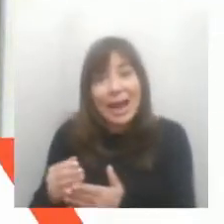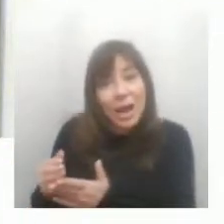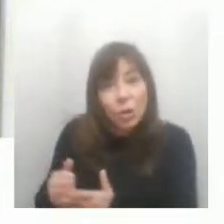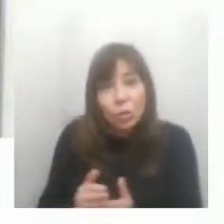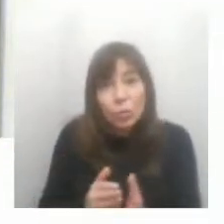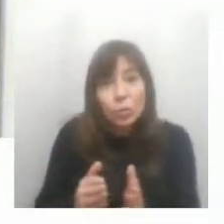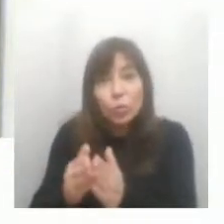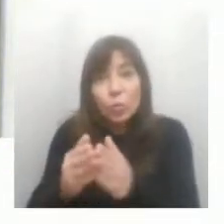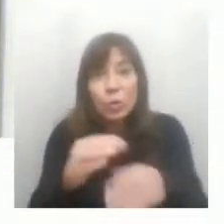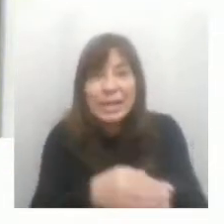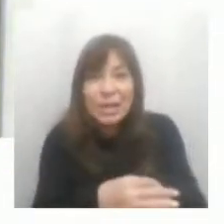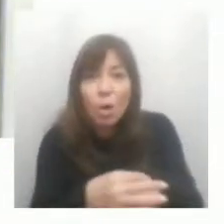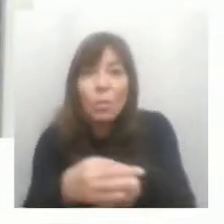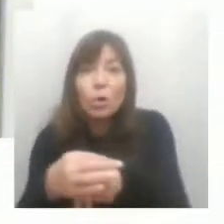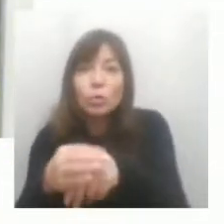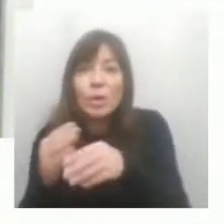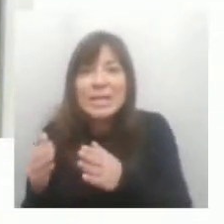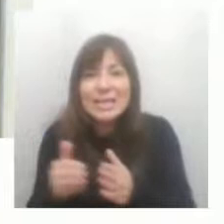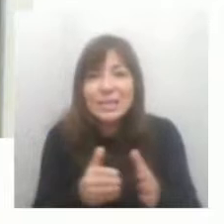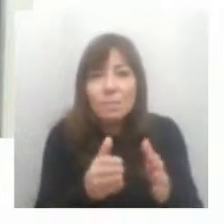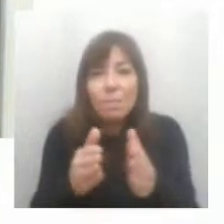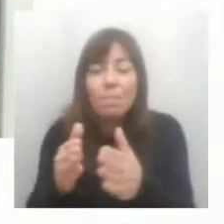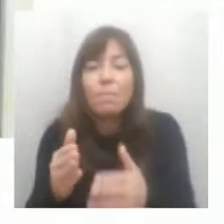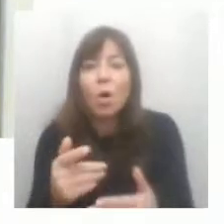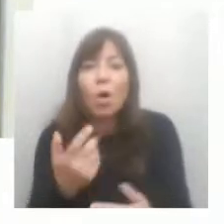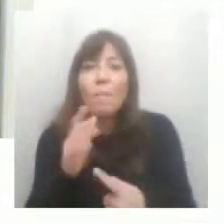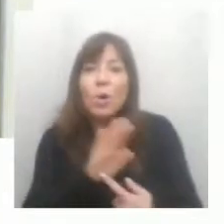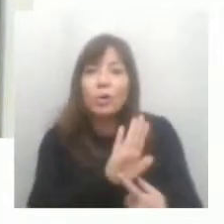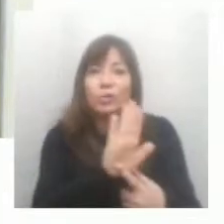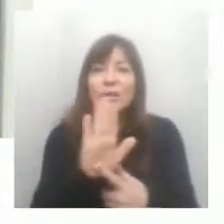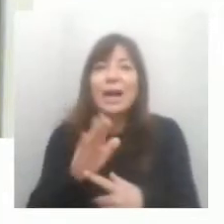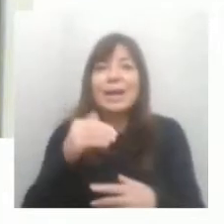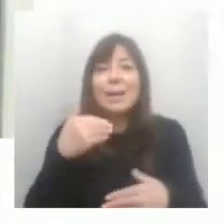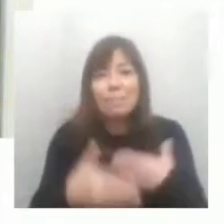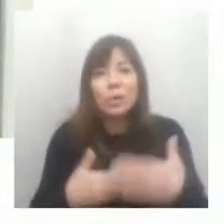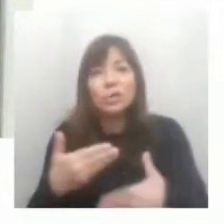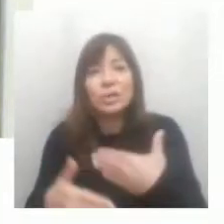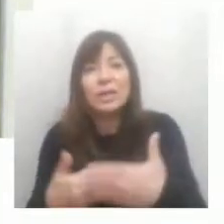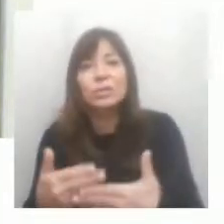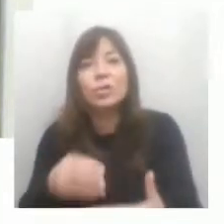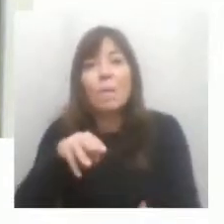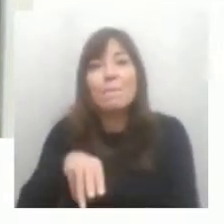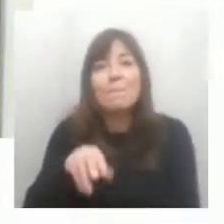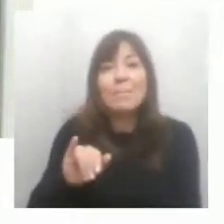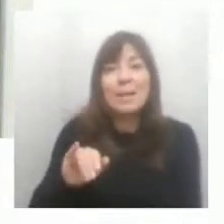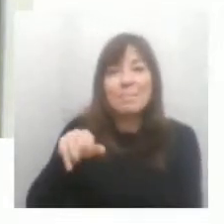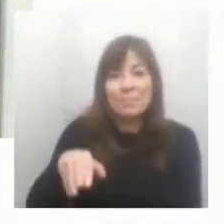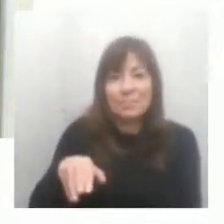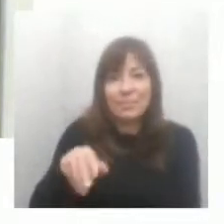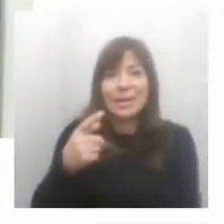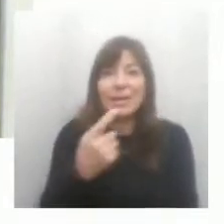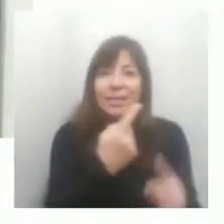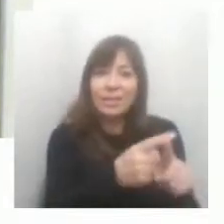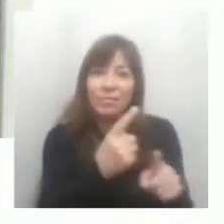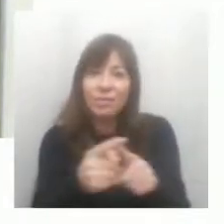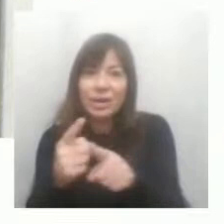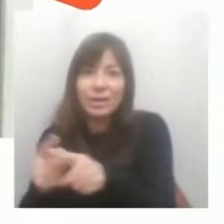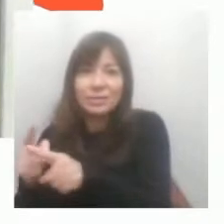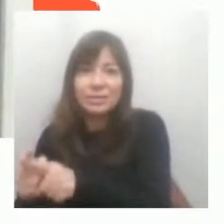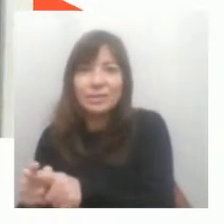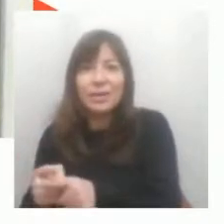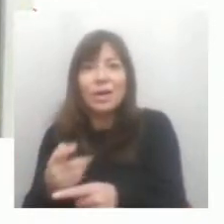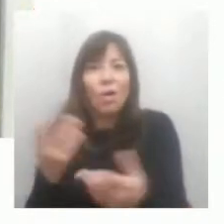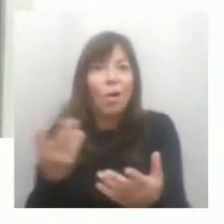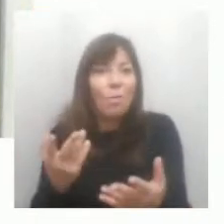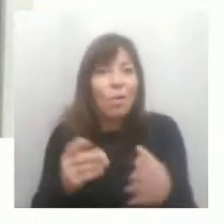ayudarnos un poco y contarles un poquito más sobre el museo, sobre los procesos que implican hacer una muestra y las distintas, como los lados B de